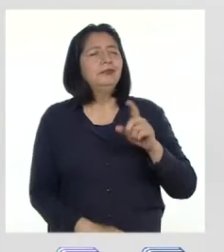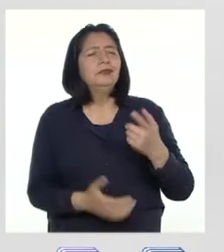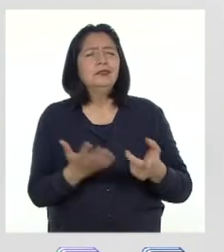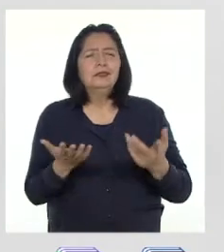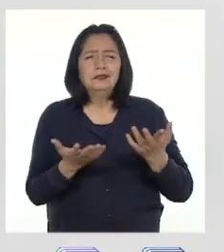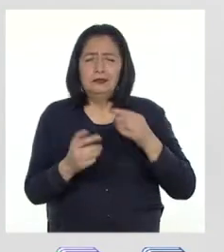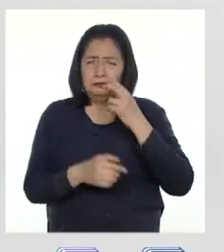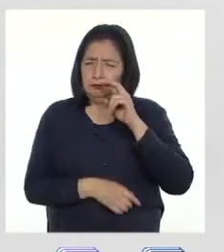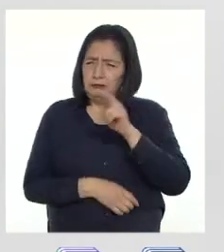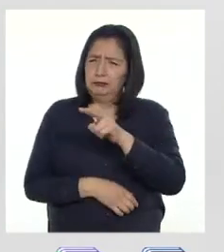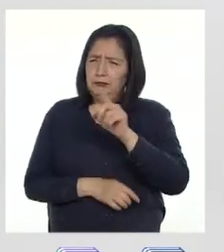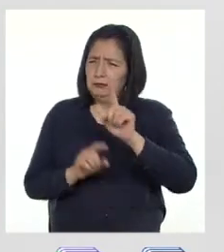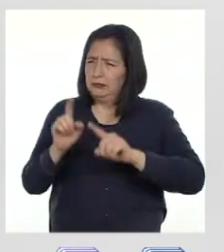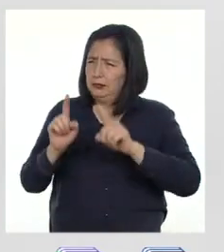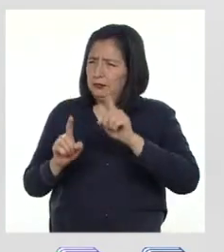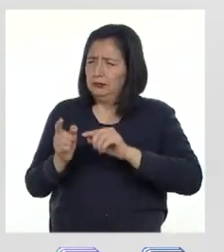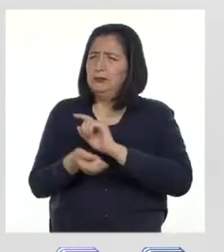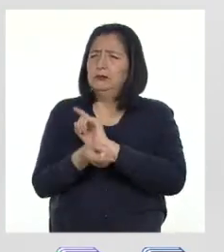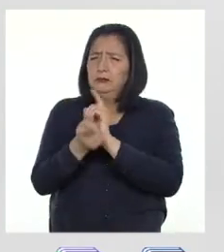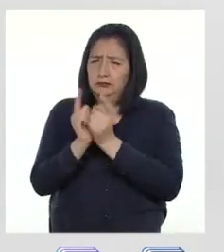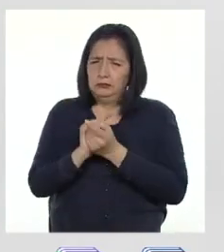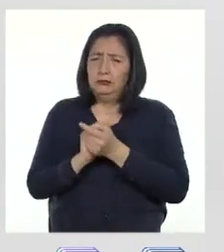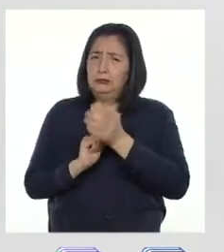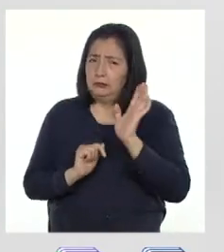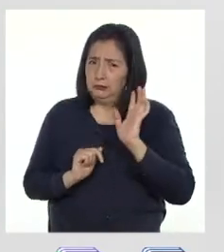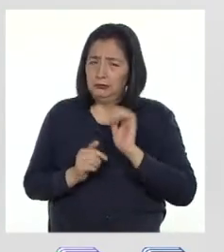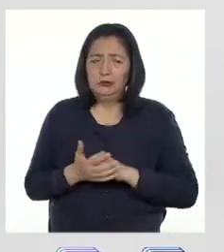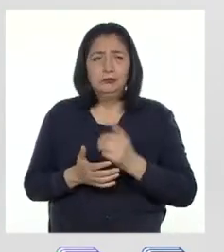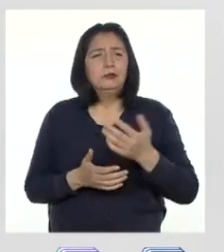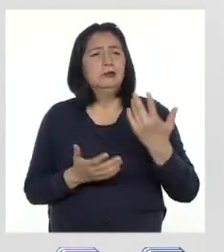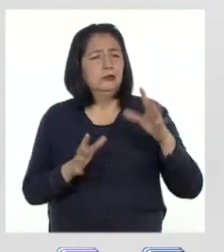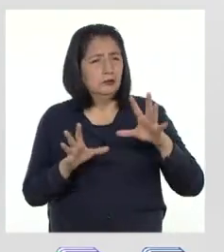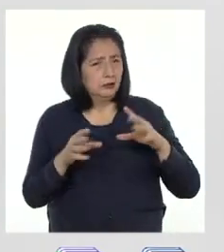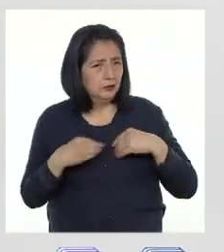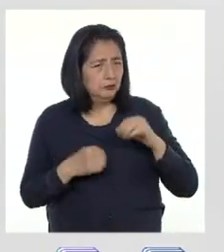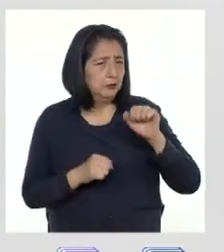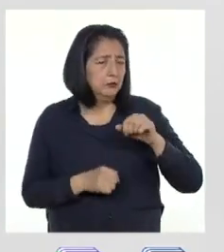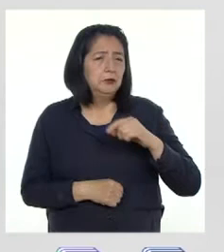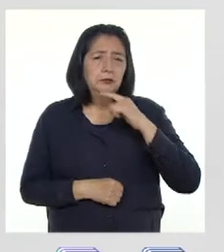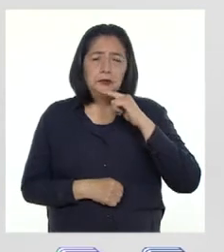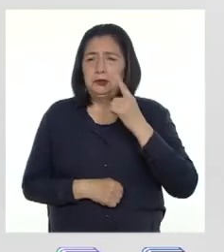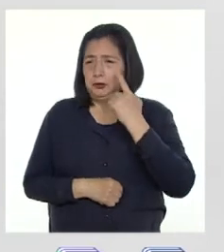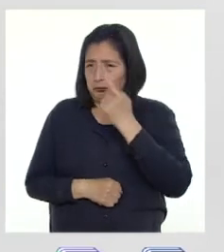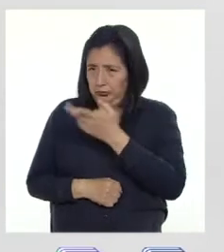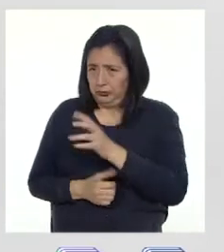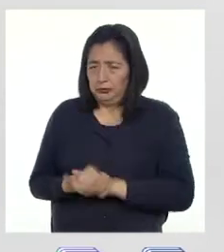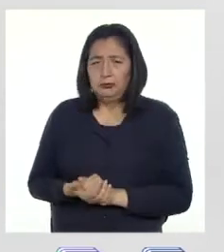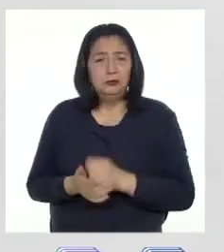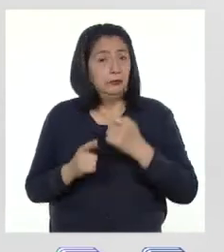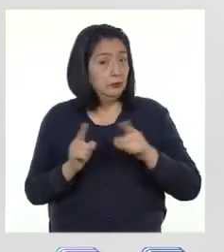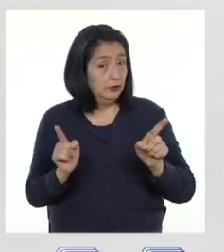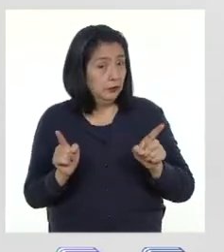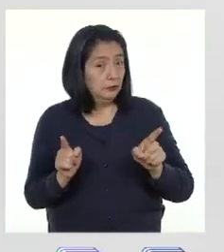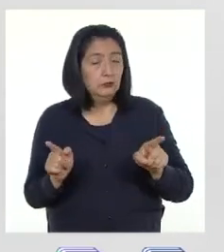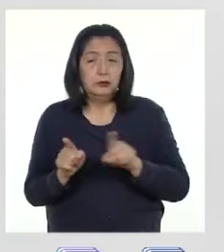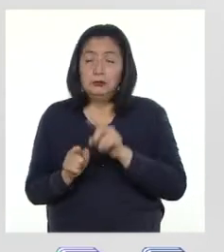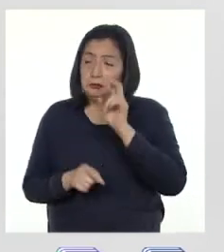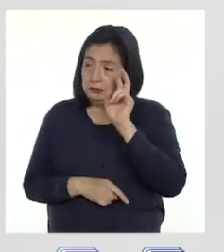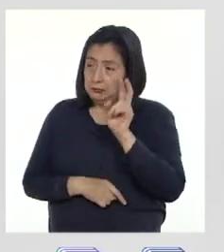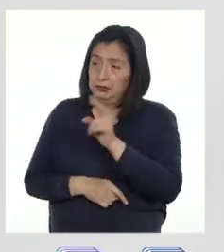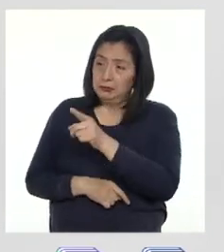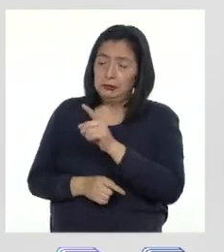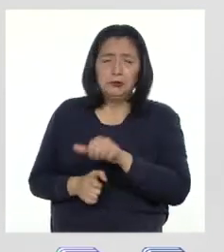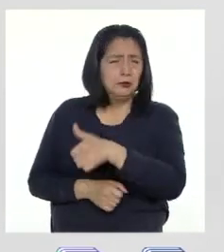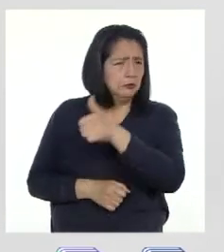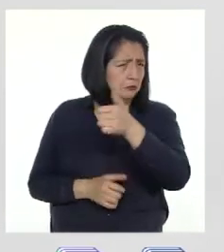aquí podemos ver que hay algunos cambios respecto a lo que se acepta que hagan las mujeres y los hombres. Pero también podemos ver